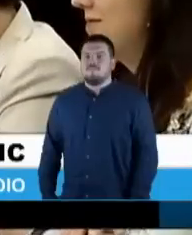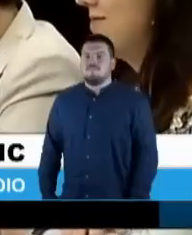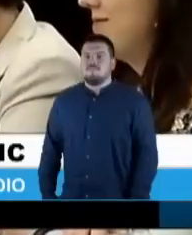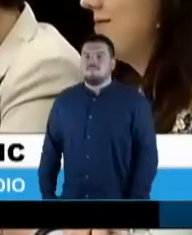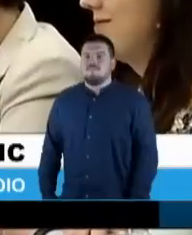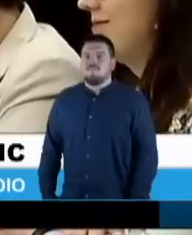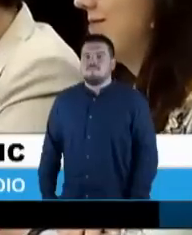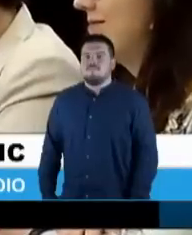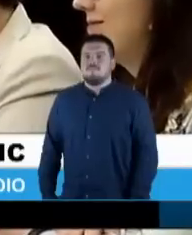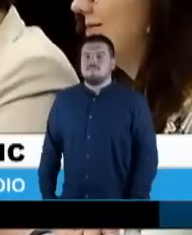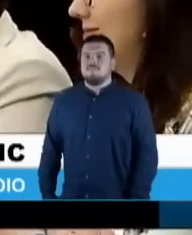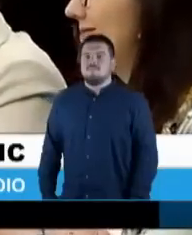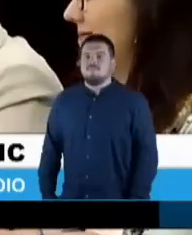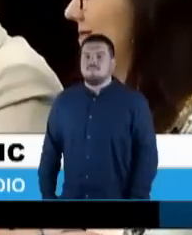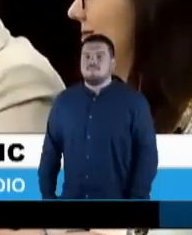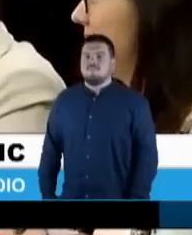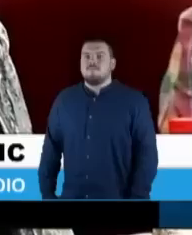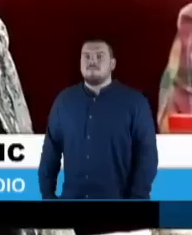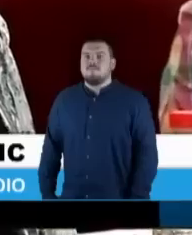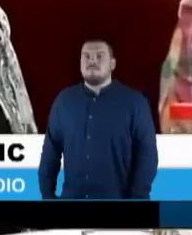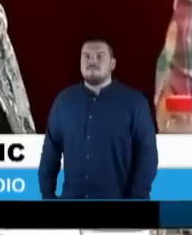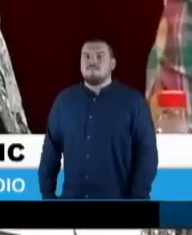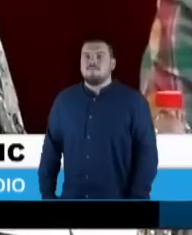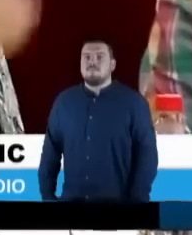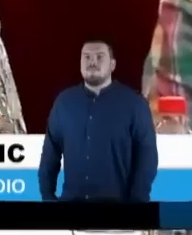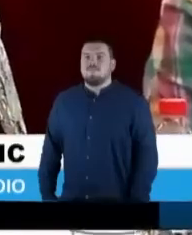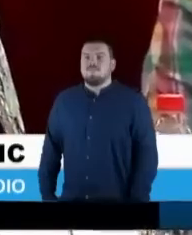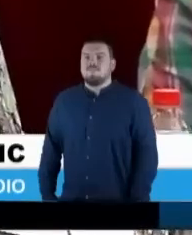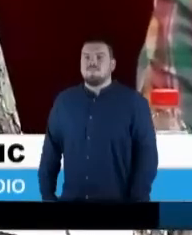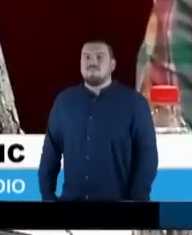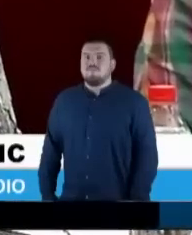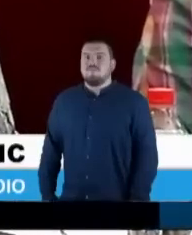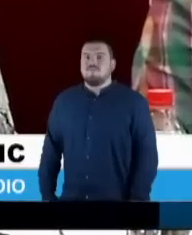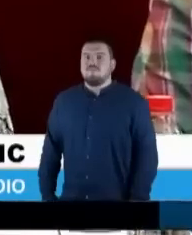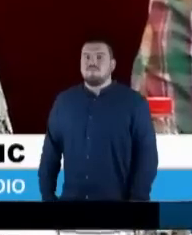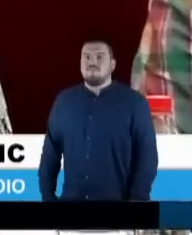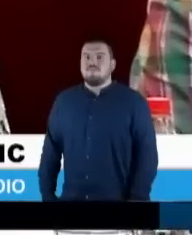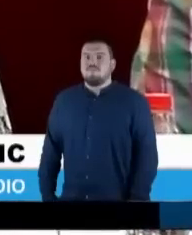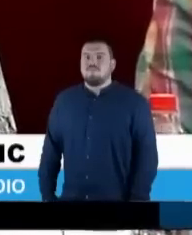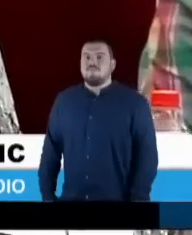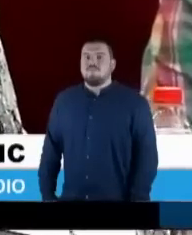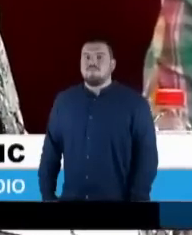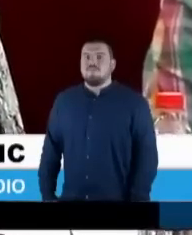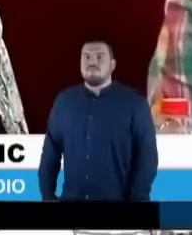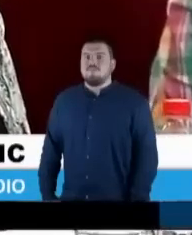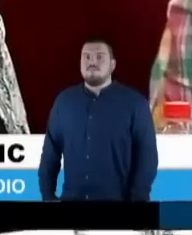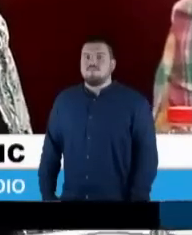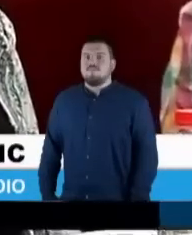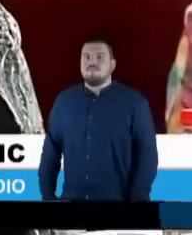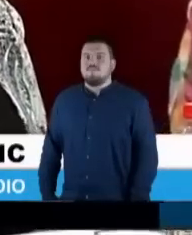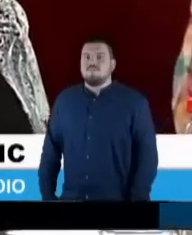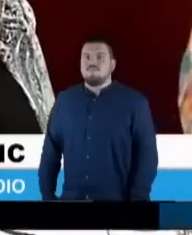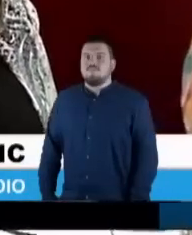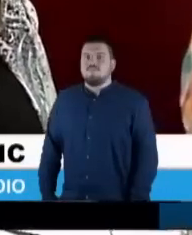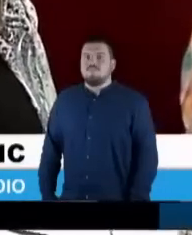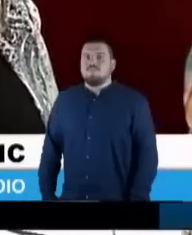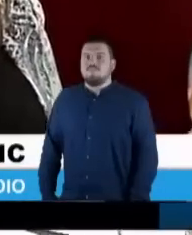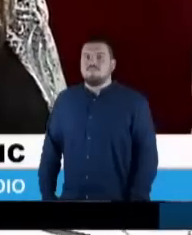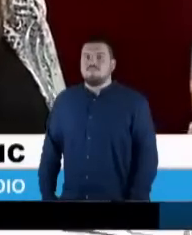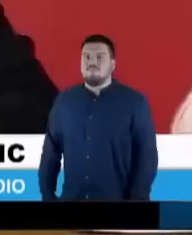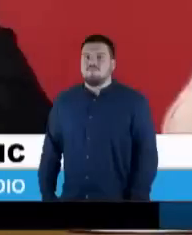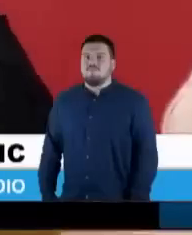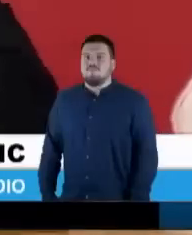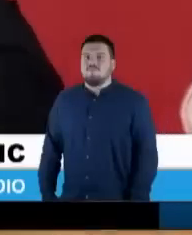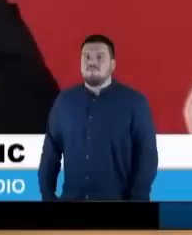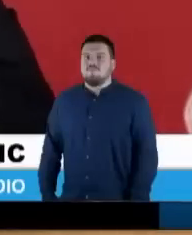que ya más o menos hay ciertas luces respecto de qué ajustes pretende hacer el presidente Gabriel Boric. Vamos a